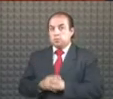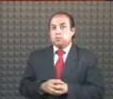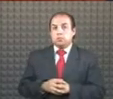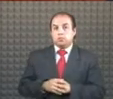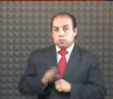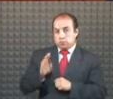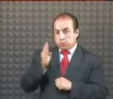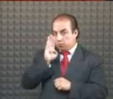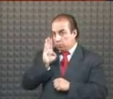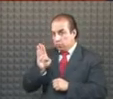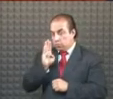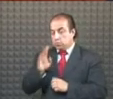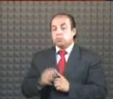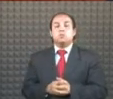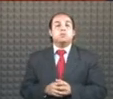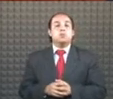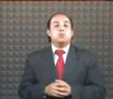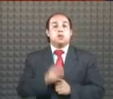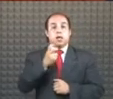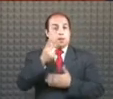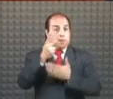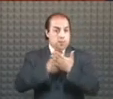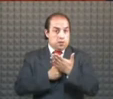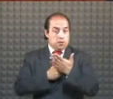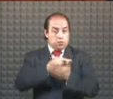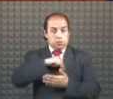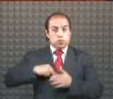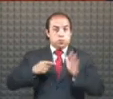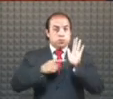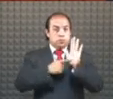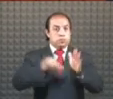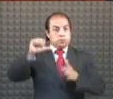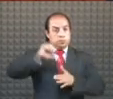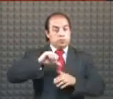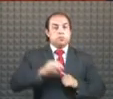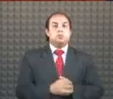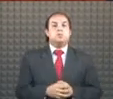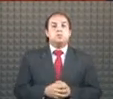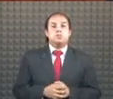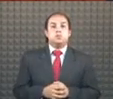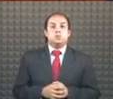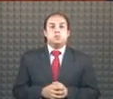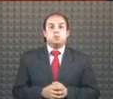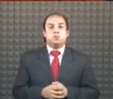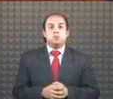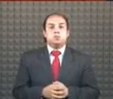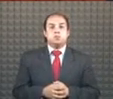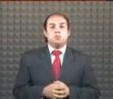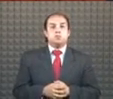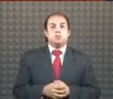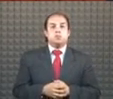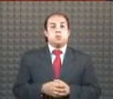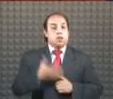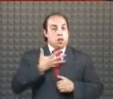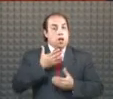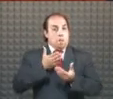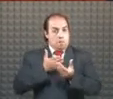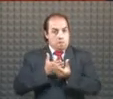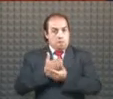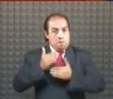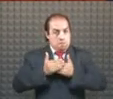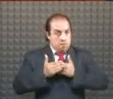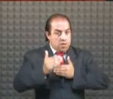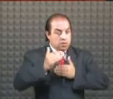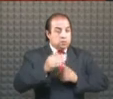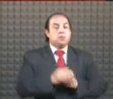más personalizada. Entonces, este es el programa que presentamos hoy, es creo un paso adelante, es no